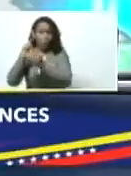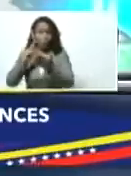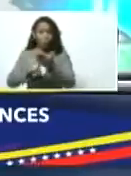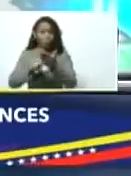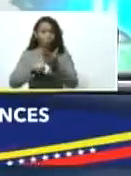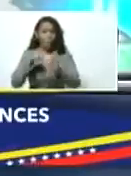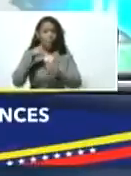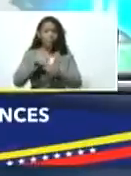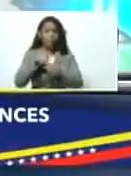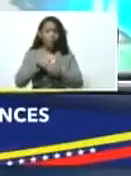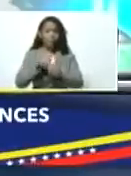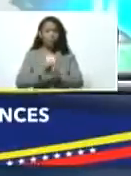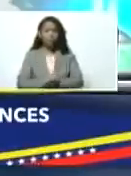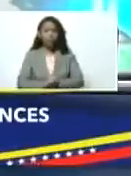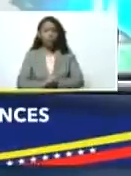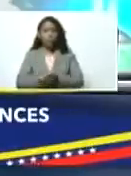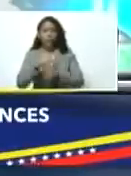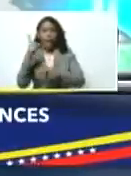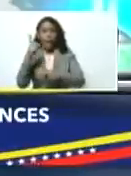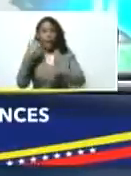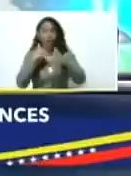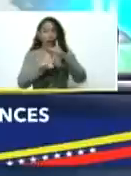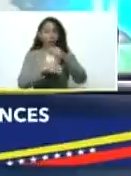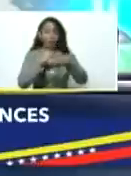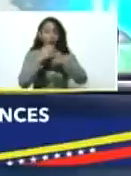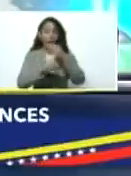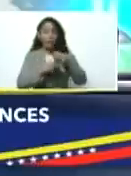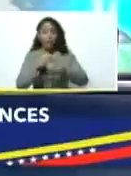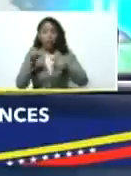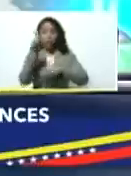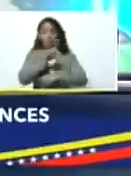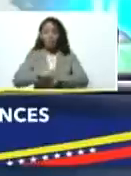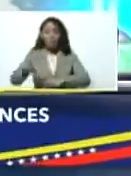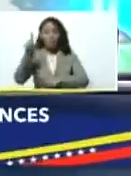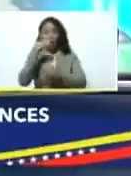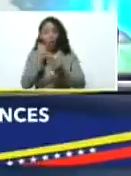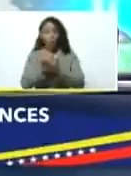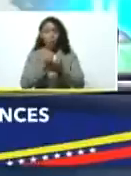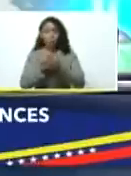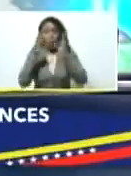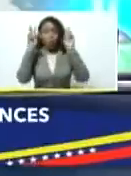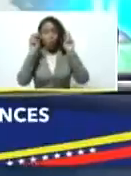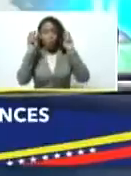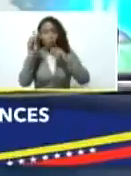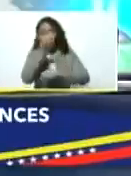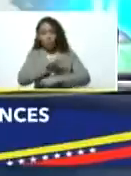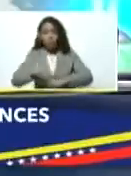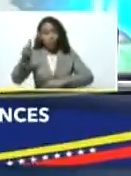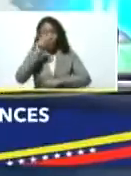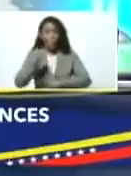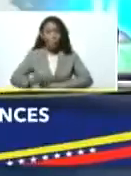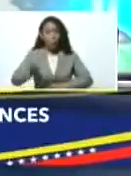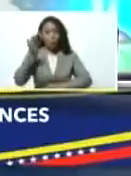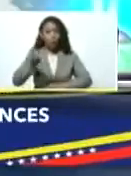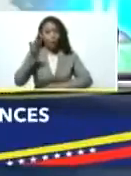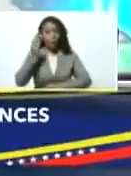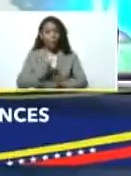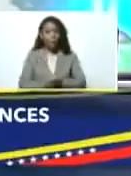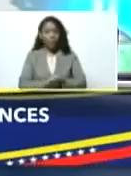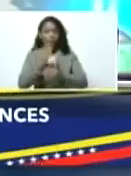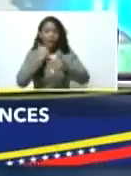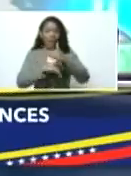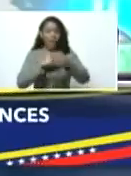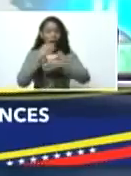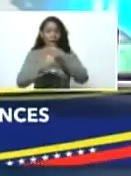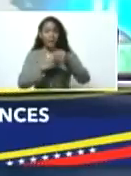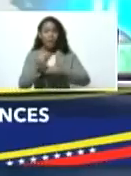petrolera, que vaya creando sus ciclos económicos virtuosos, nuevos ciclos económicos virtuosos, y vaya generando